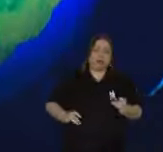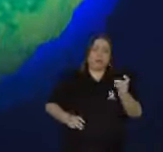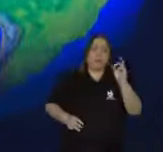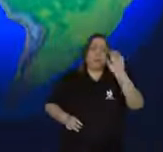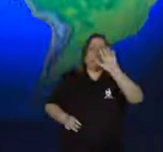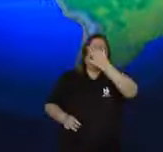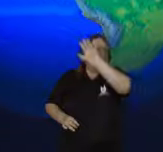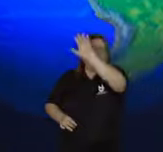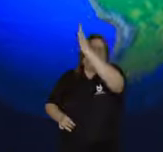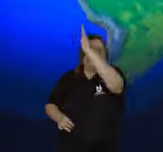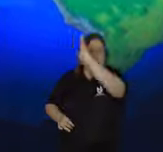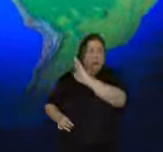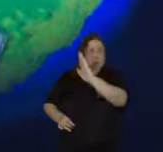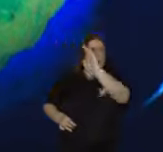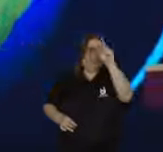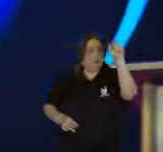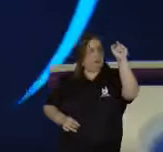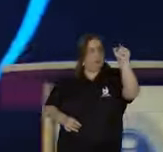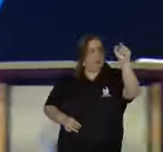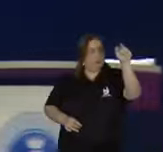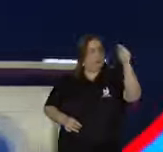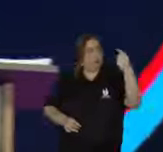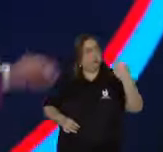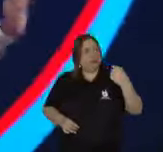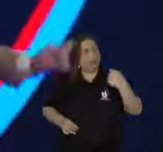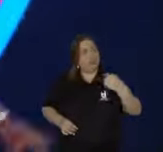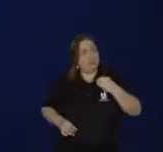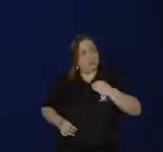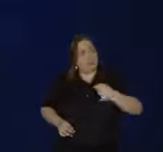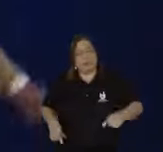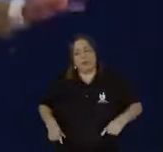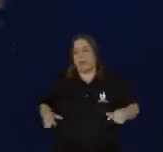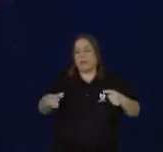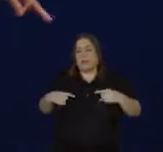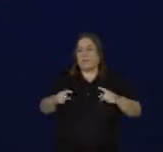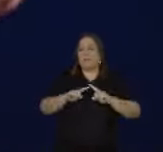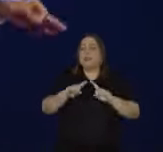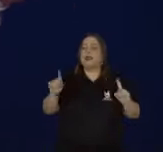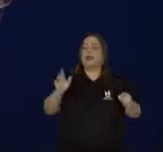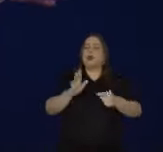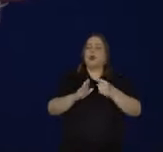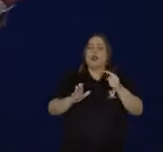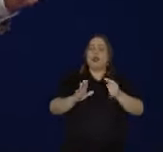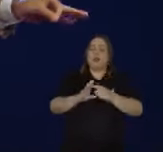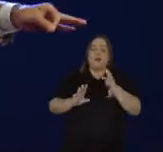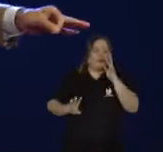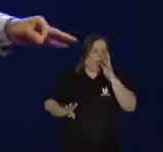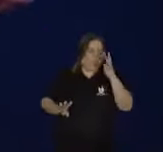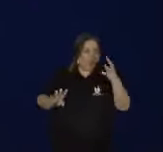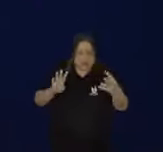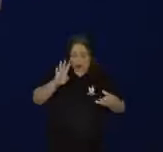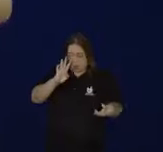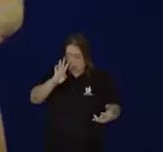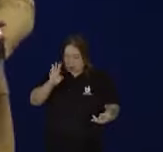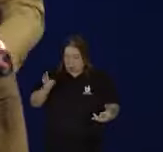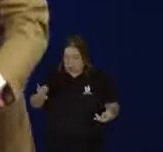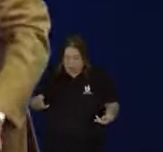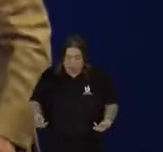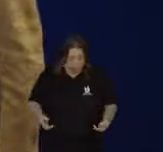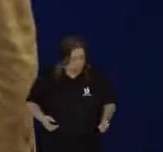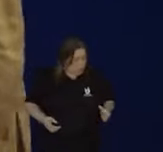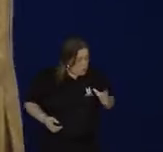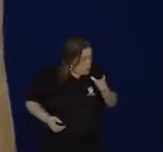vida, veo la vida de los otros, veo las circunstancias, pero muchas veces ignoramos las maquinaciones de nuestros